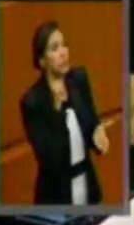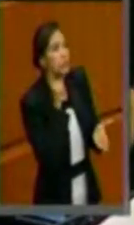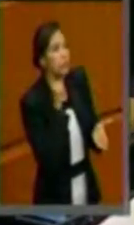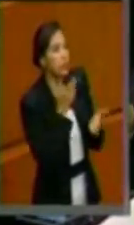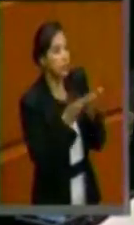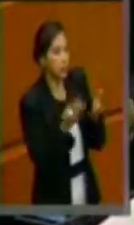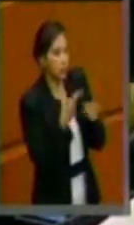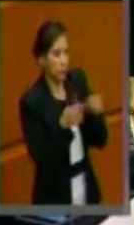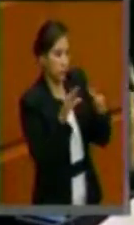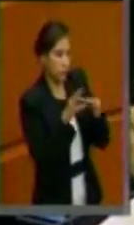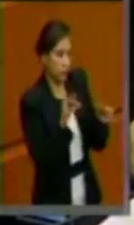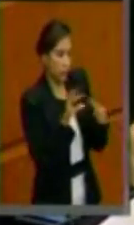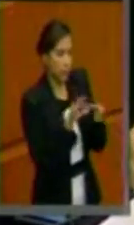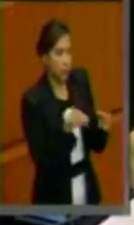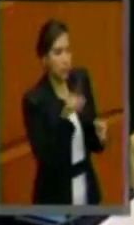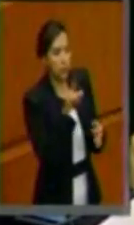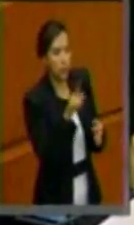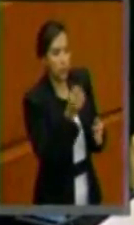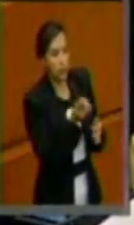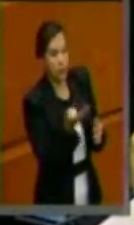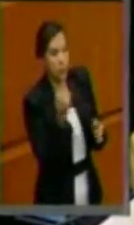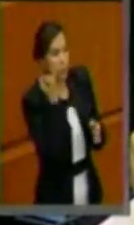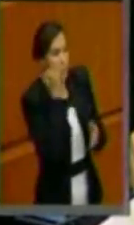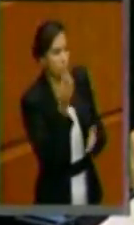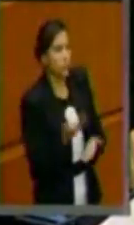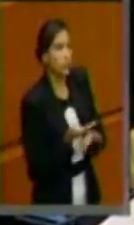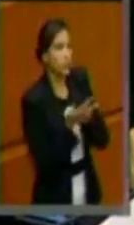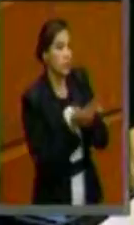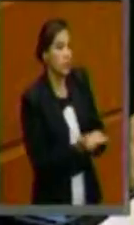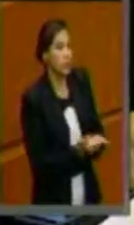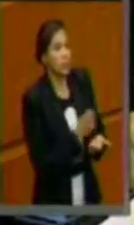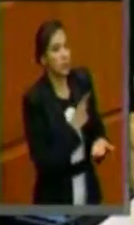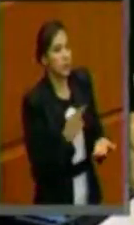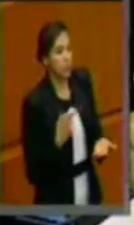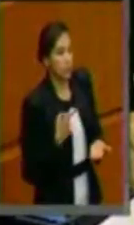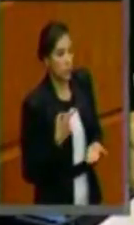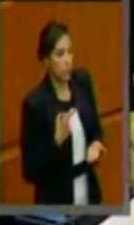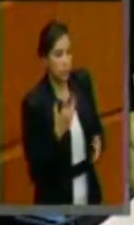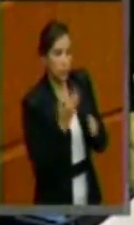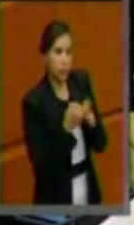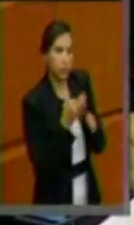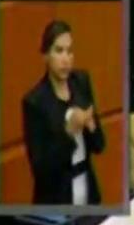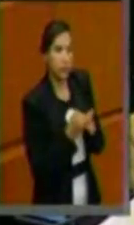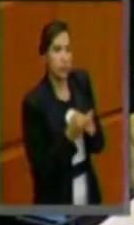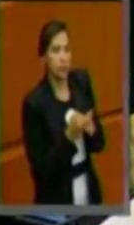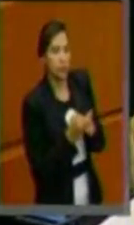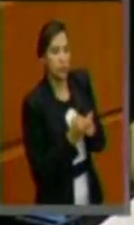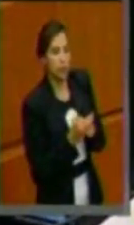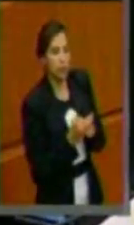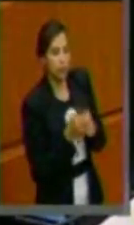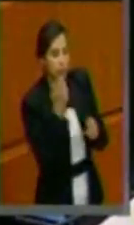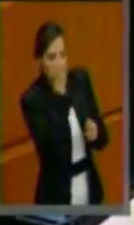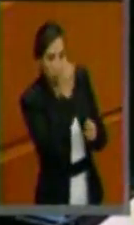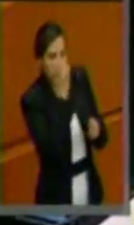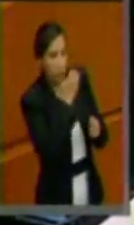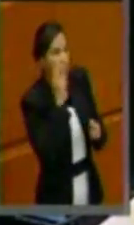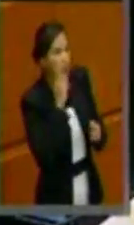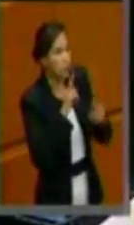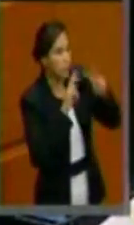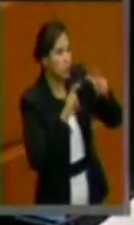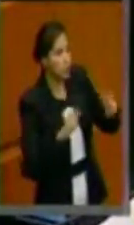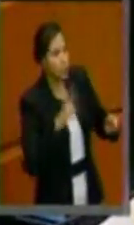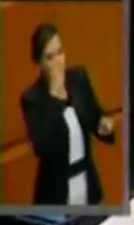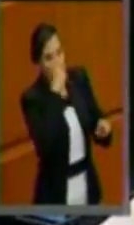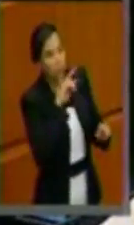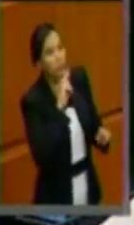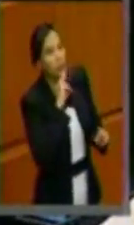hecho mención, 17 iniciativas que tendríamos que estar nosotros dictaminando para mejorar este